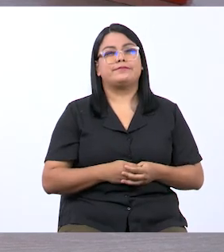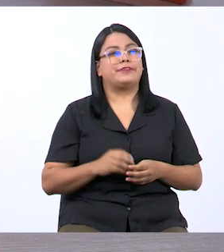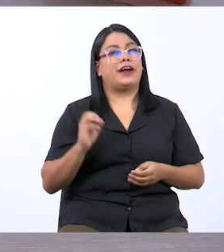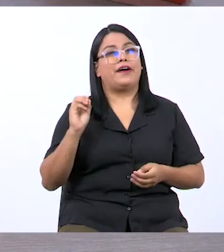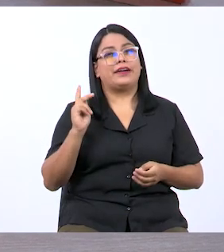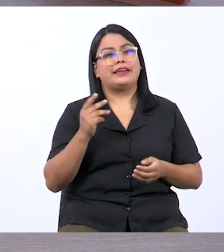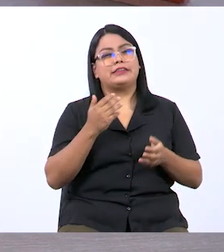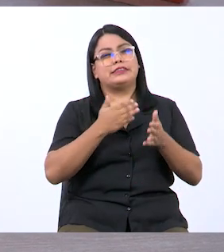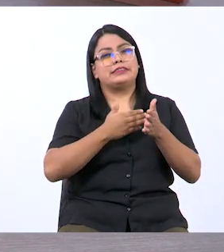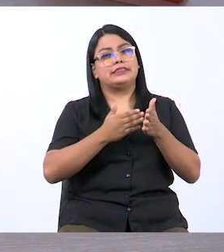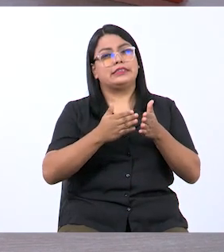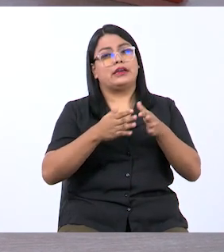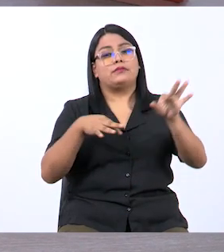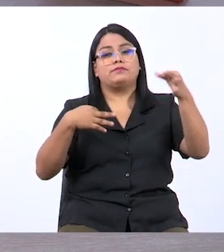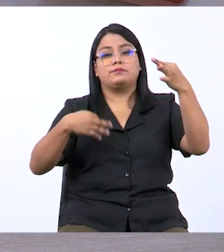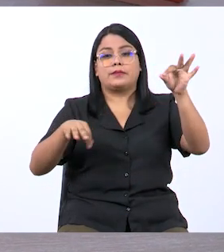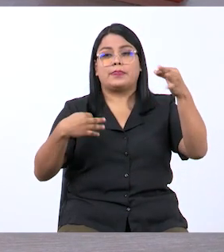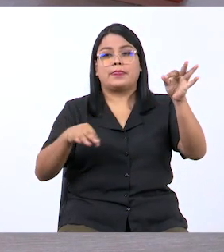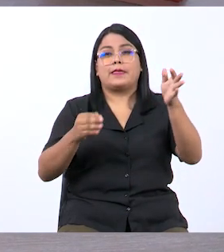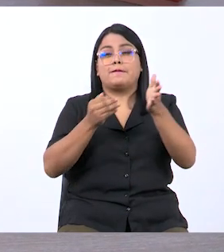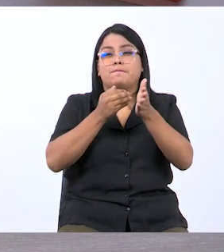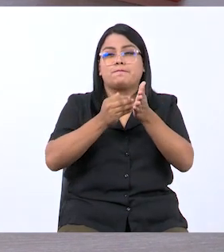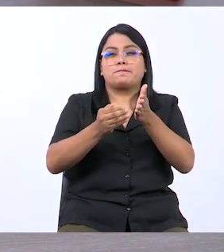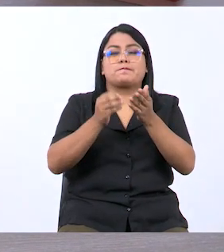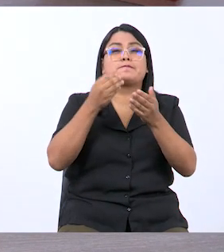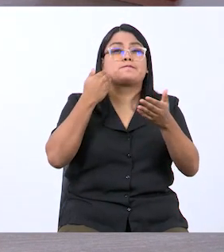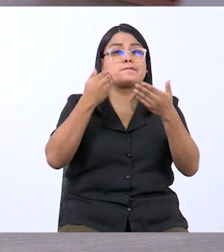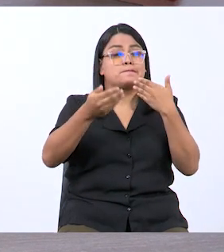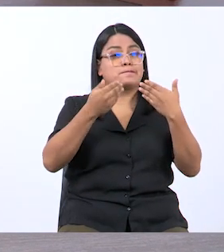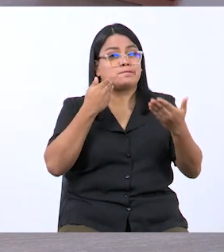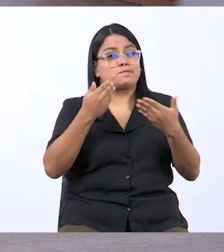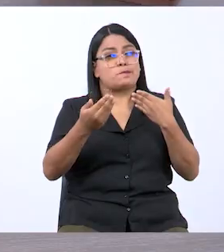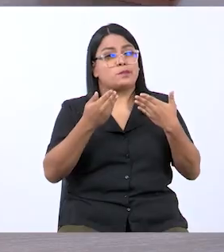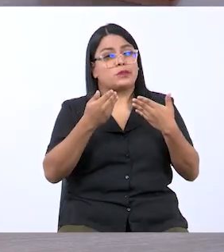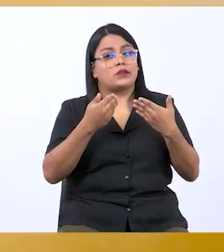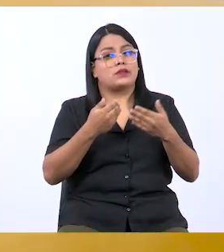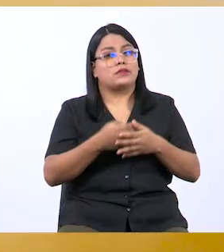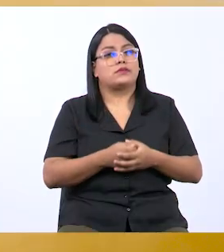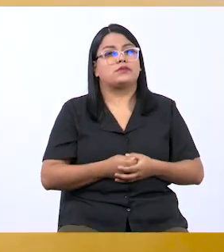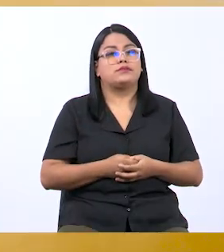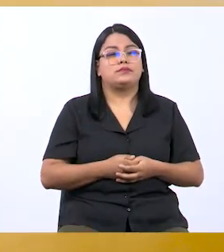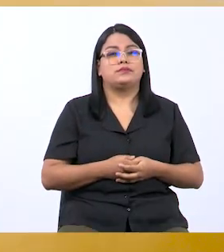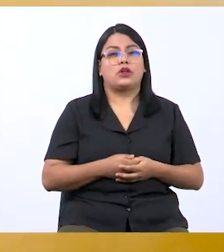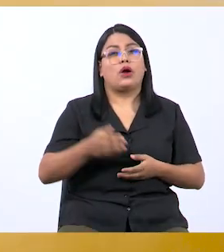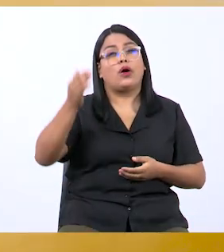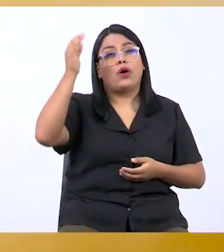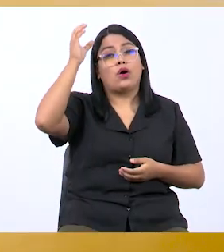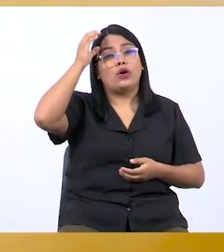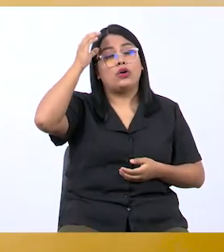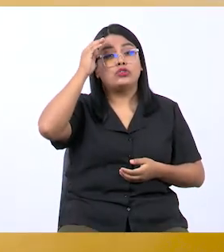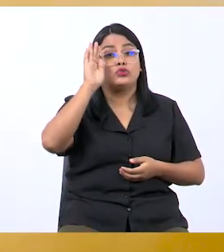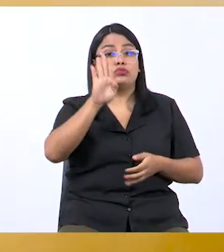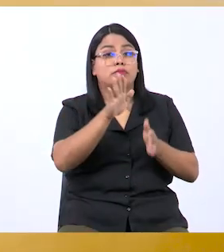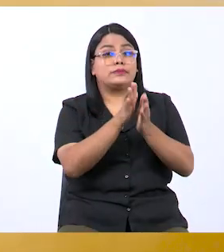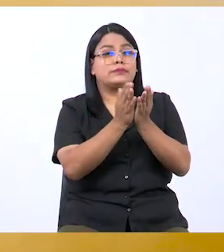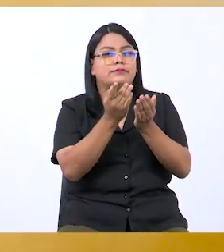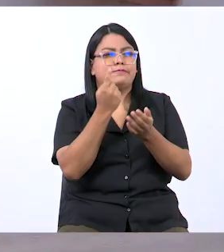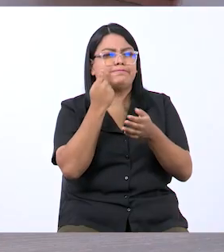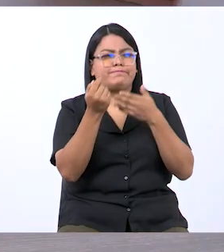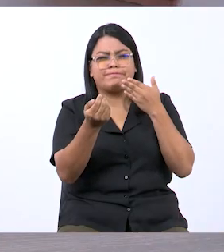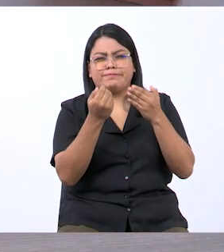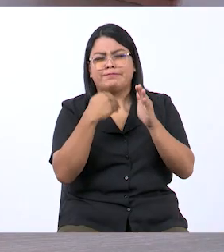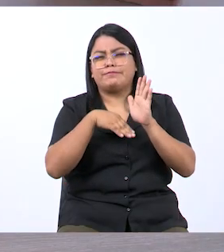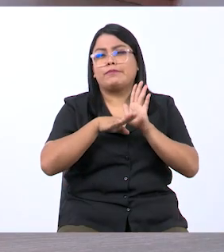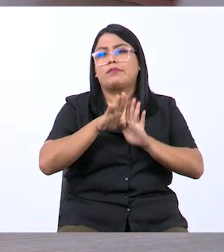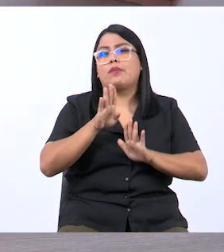ellas. De acuerdo, iniciemos por las páginas iniciales donde se dan las orientaciones. La primera es Conoce tu libro. Muy bien, ¿y